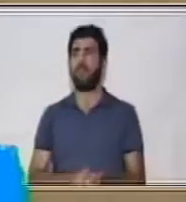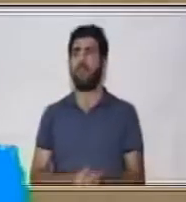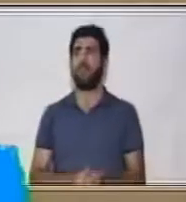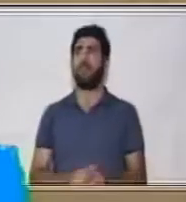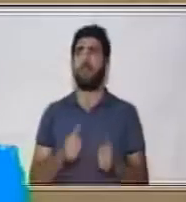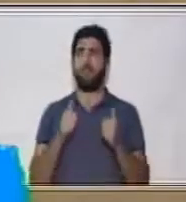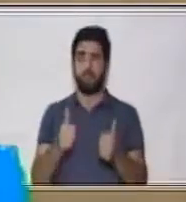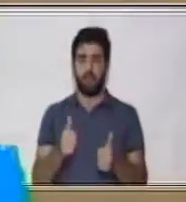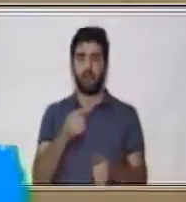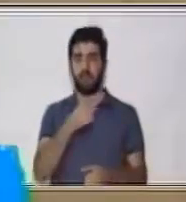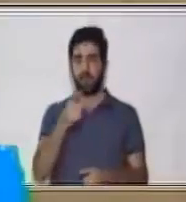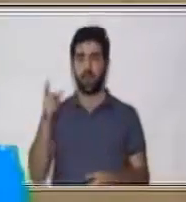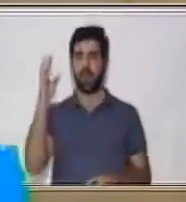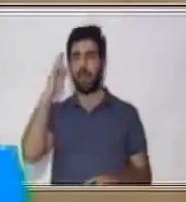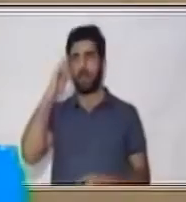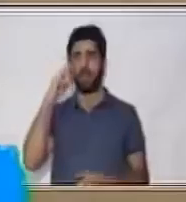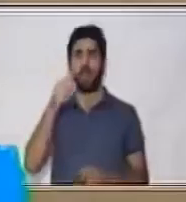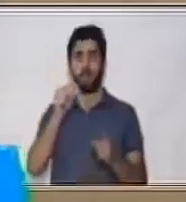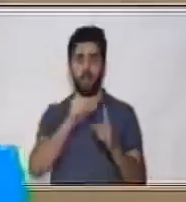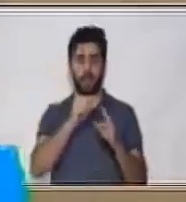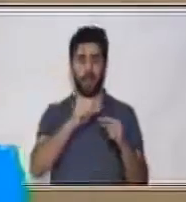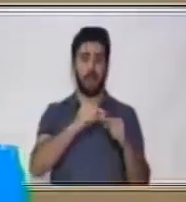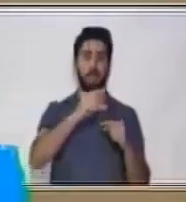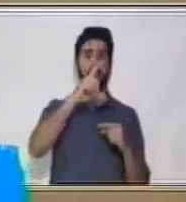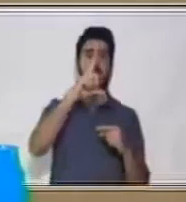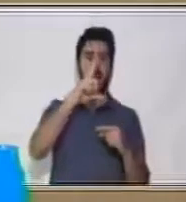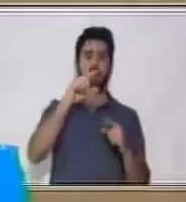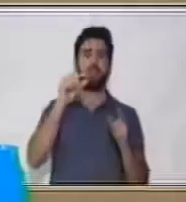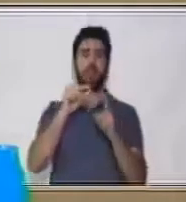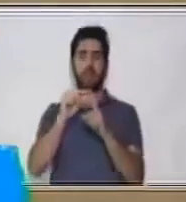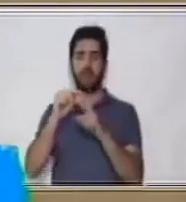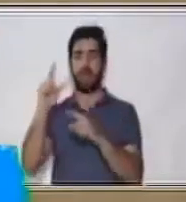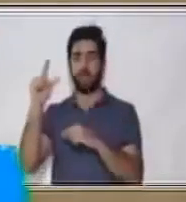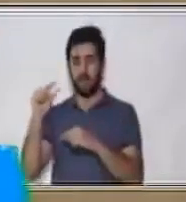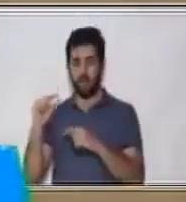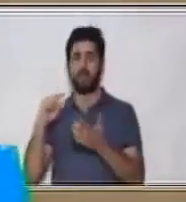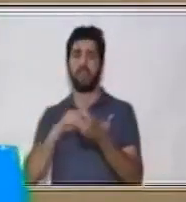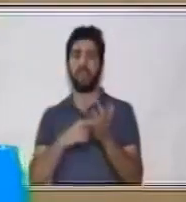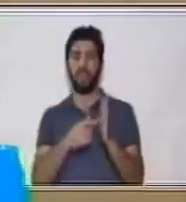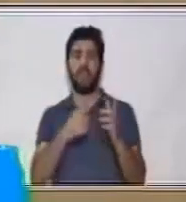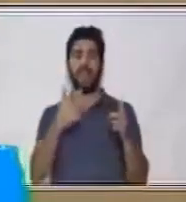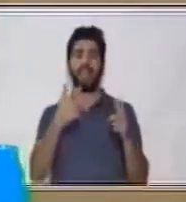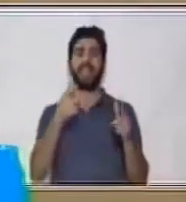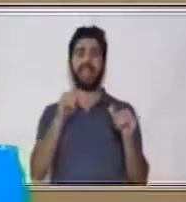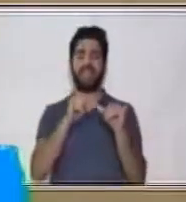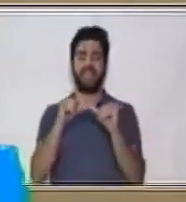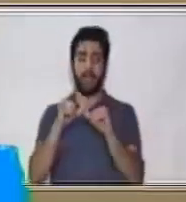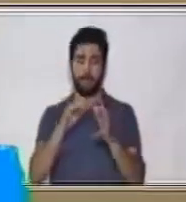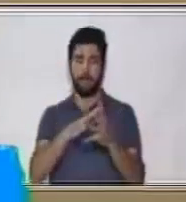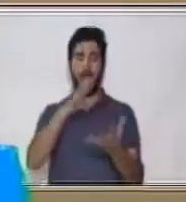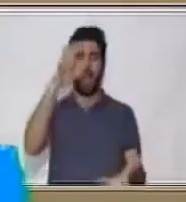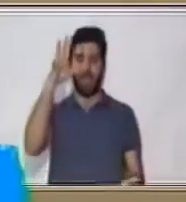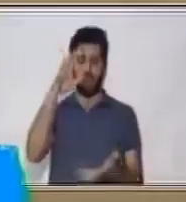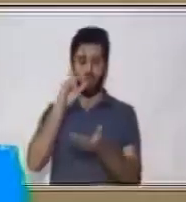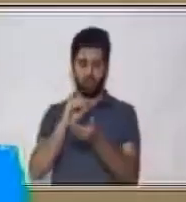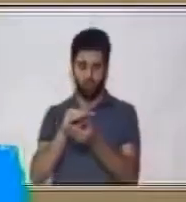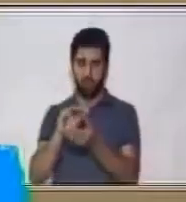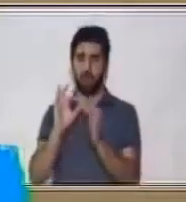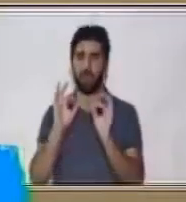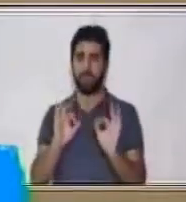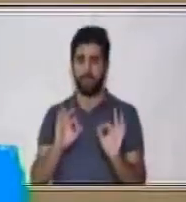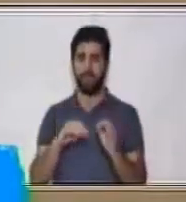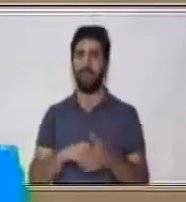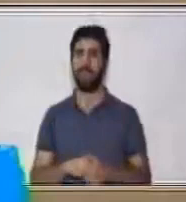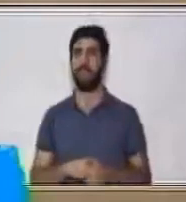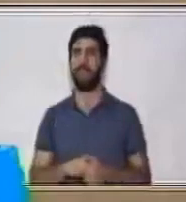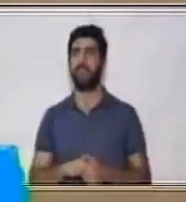Recordar que en los aumentativos y los diminutivos lo que expresamos es el tamaño de las cosas o de los objetos.